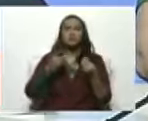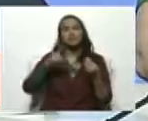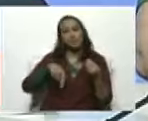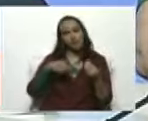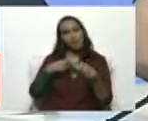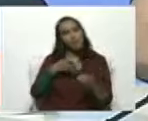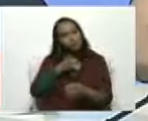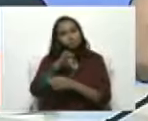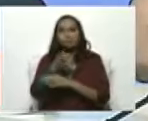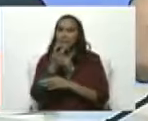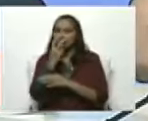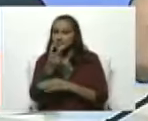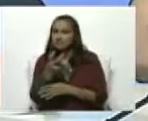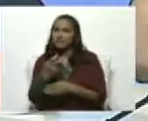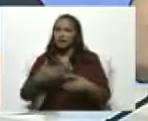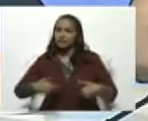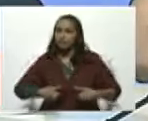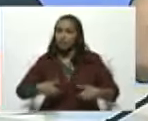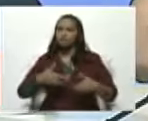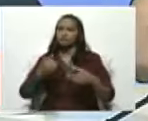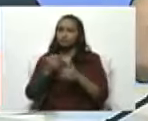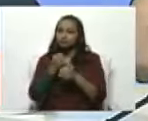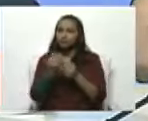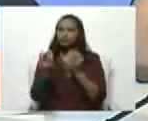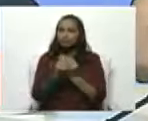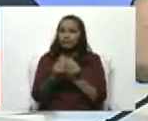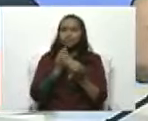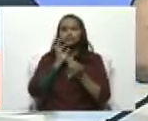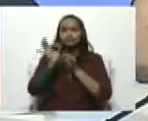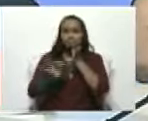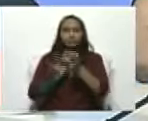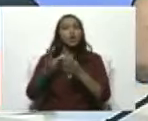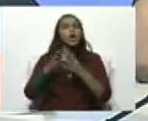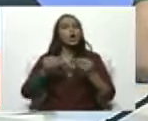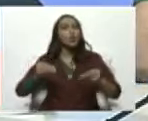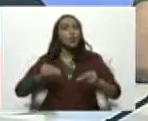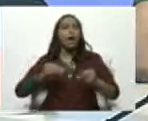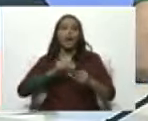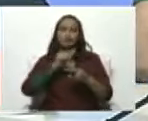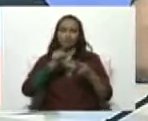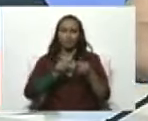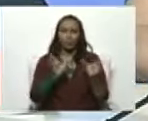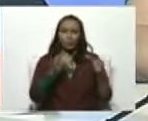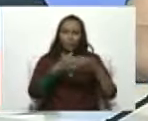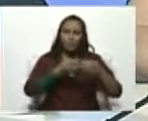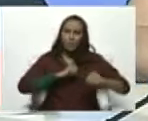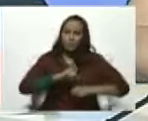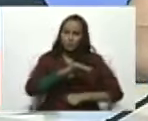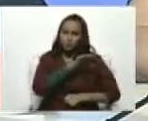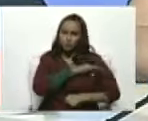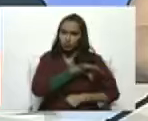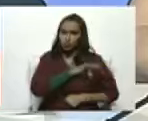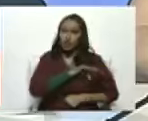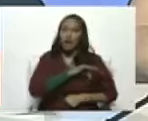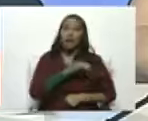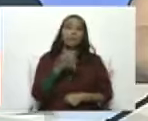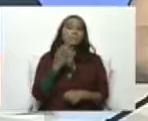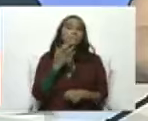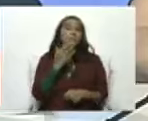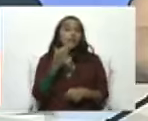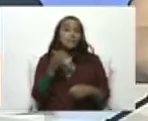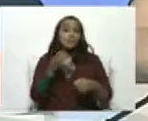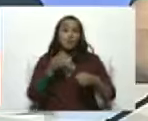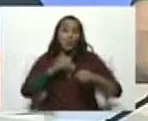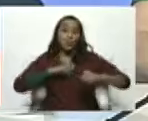estados. Igual lo vamos a hacer con los movimientos sociales. Si vemos que hay un movimiento social que está ahí pero